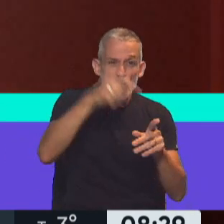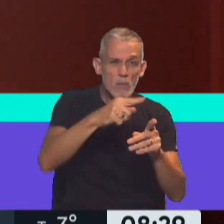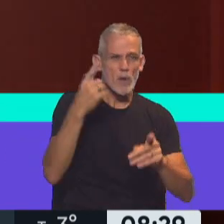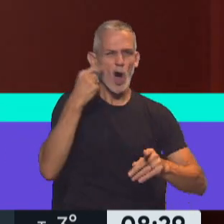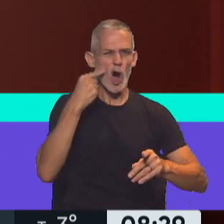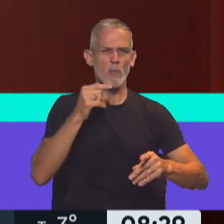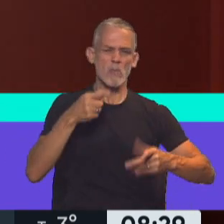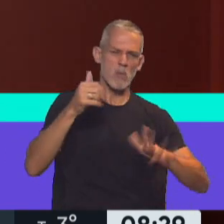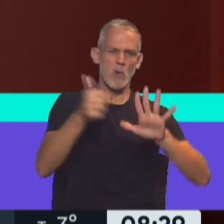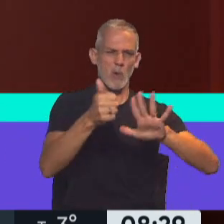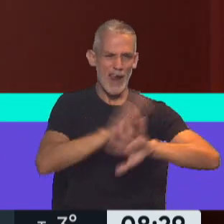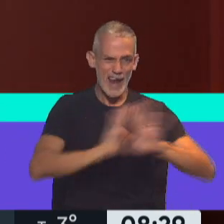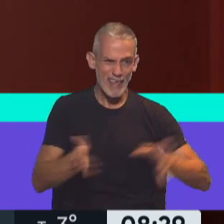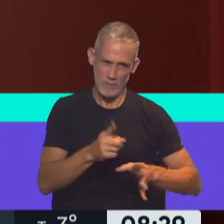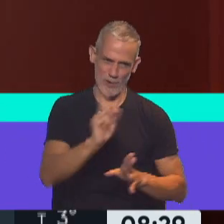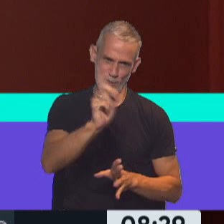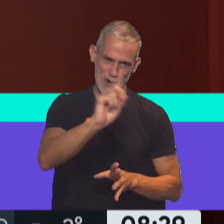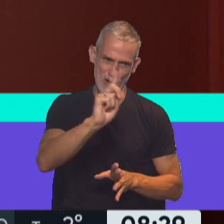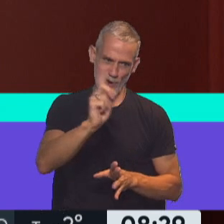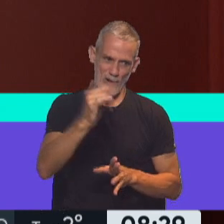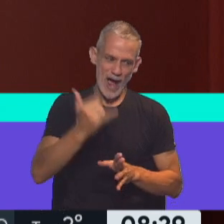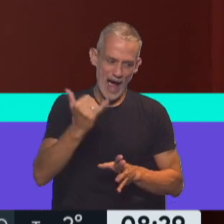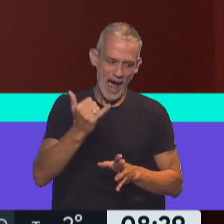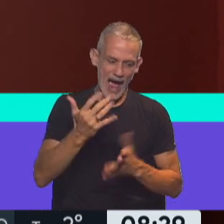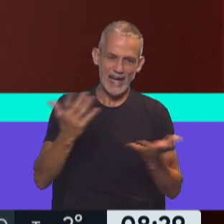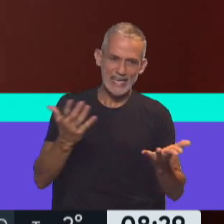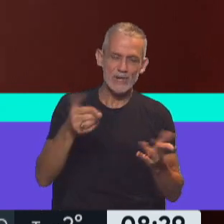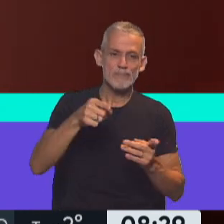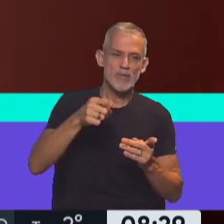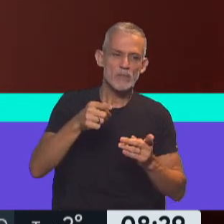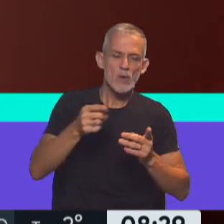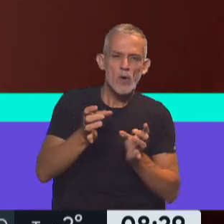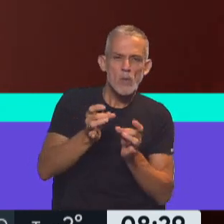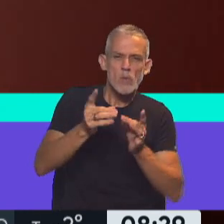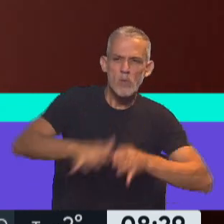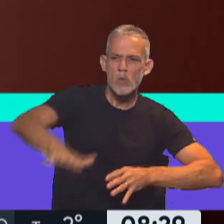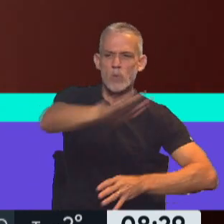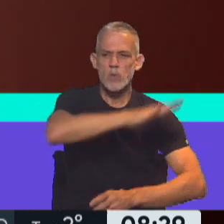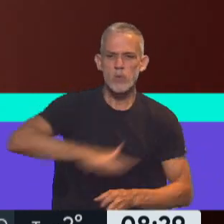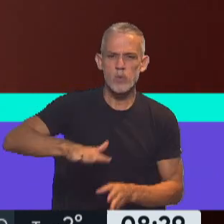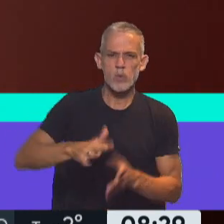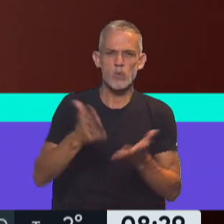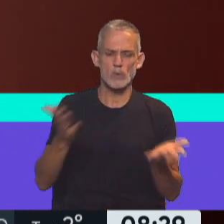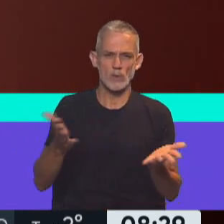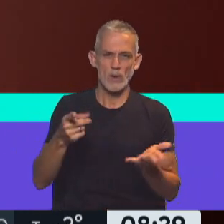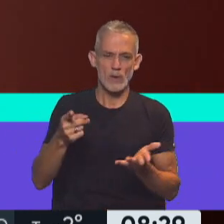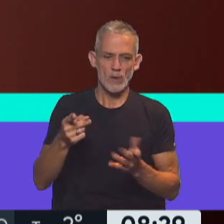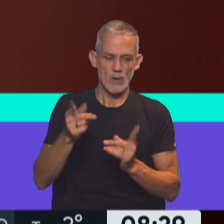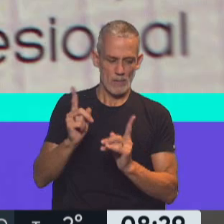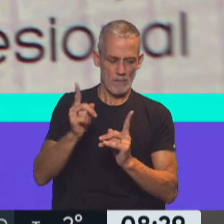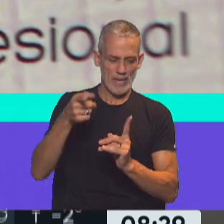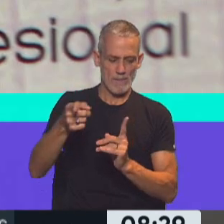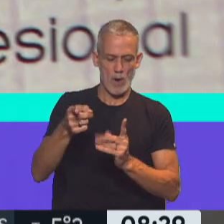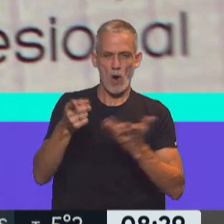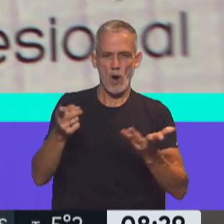masculinidad esta hegemónica que hago referencia, nociva, muy contaminada, sino también que después se reproduce en un montón de otros